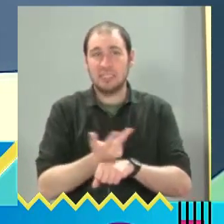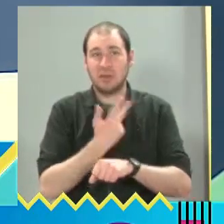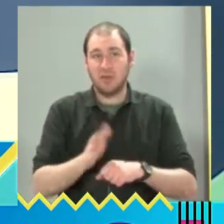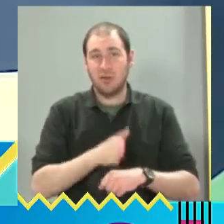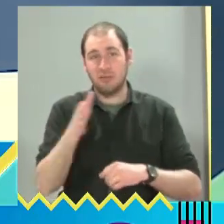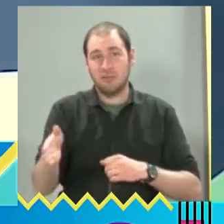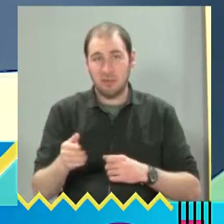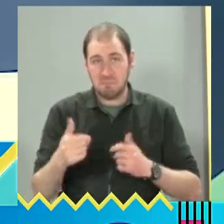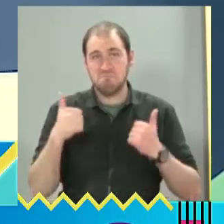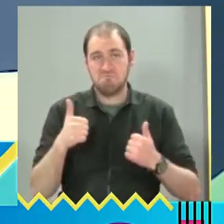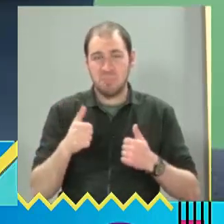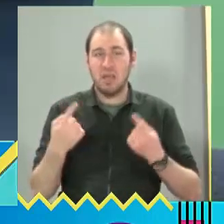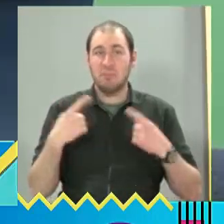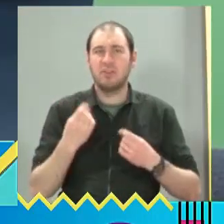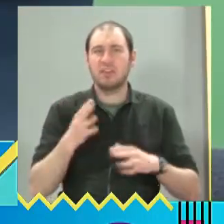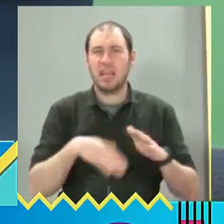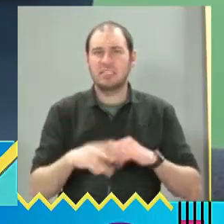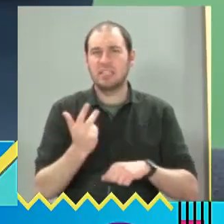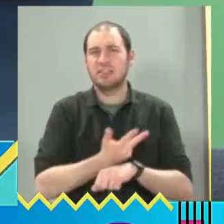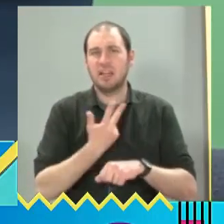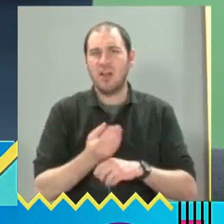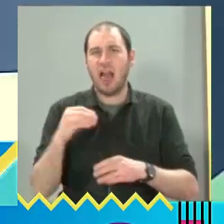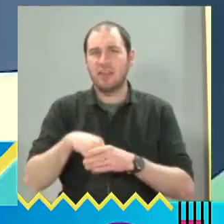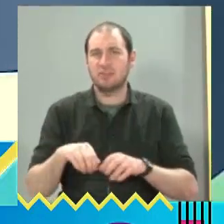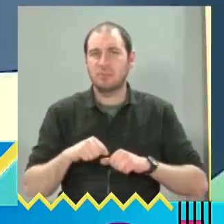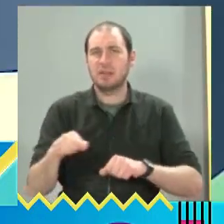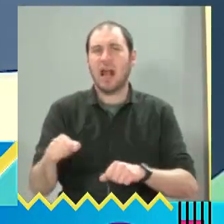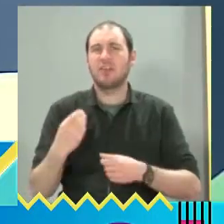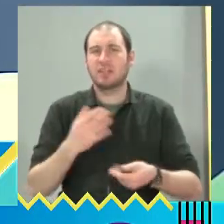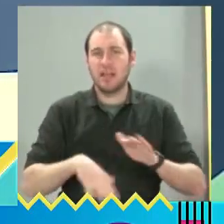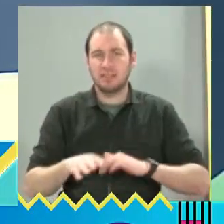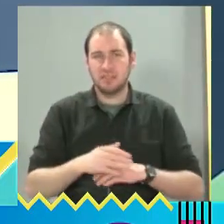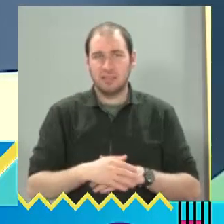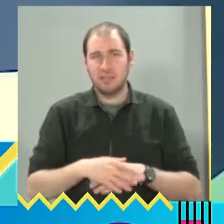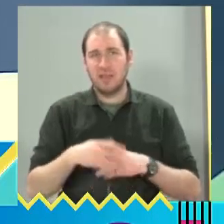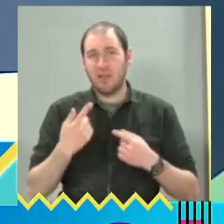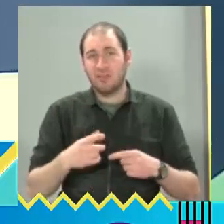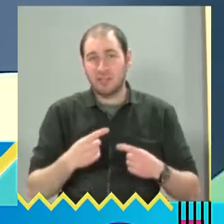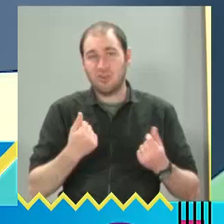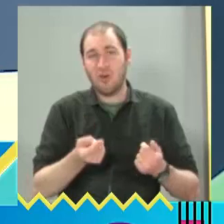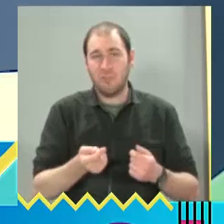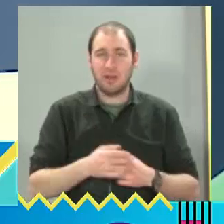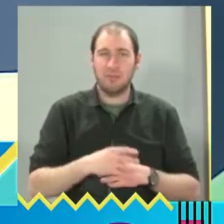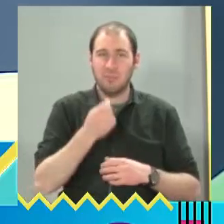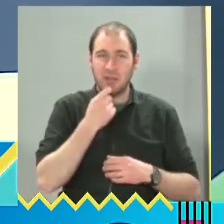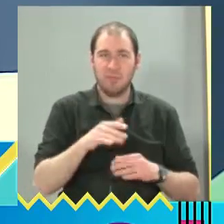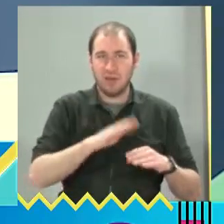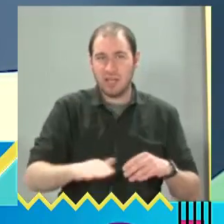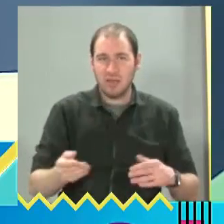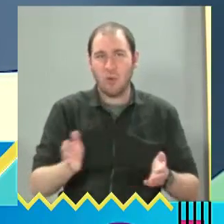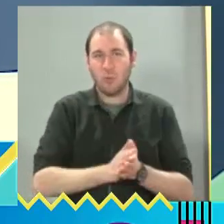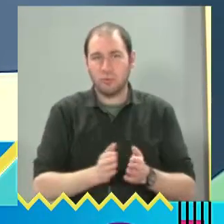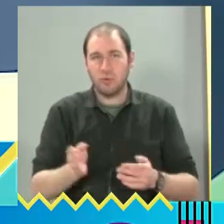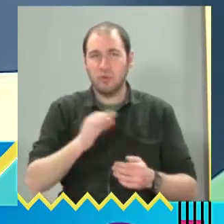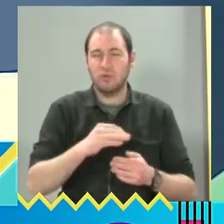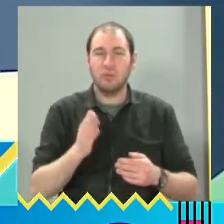para ir, buenísimo. Pero ¿qué vas a hacer durante esas 3 horas adentro del súper? Algo más vas a comprar, ni te cuento si vas con los chicos, ni te cuento si vas a